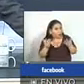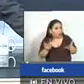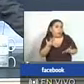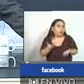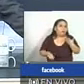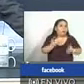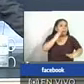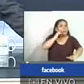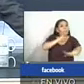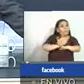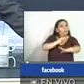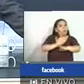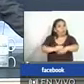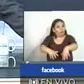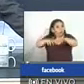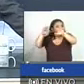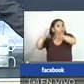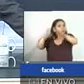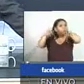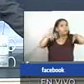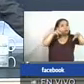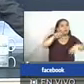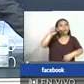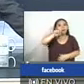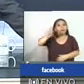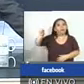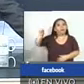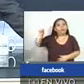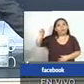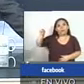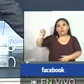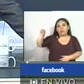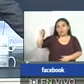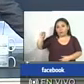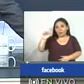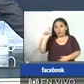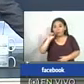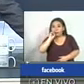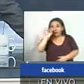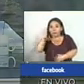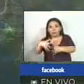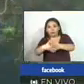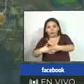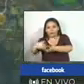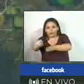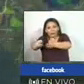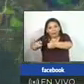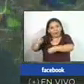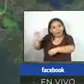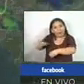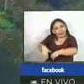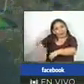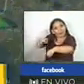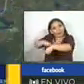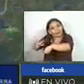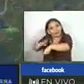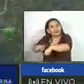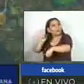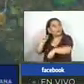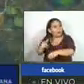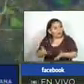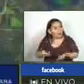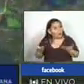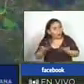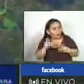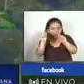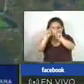posible influencia de la tormenta tropical Nana. De acuerdo al Centro Nacional de Huracanes de los Estados Unidos, con sede en la ciudad de Miami, este sistema se desarrolló